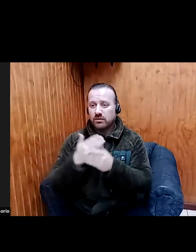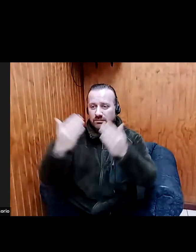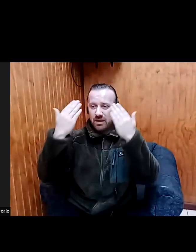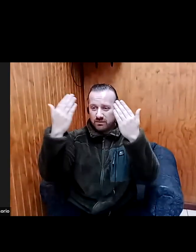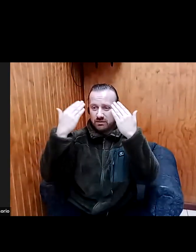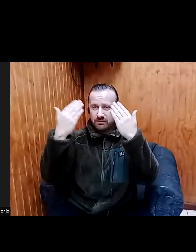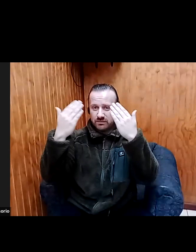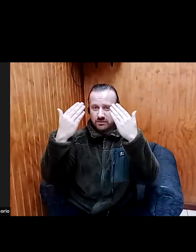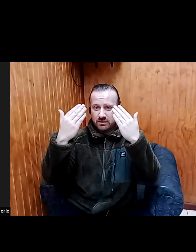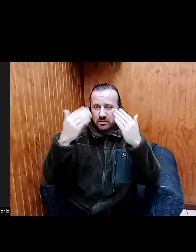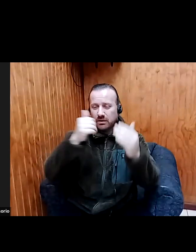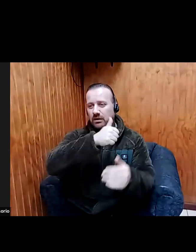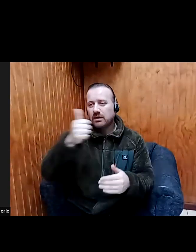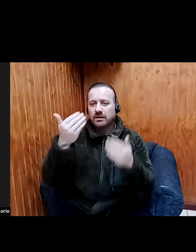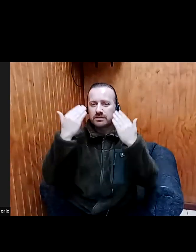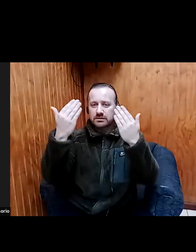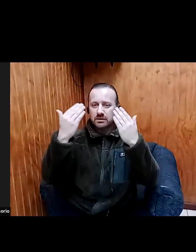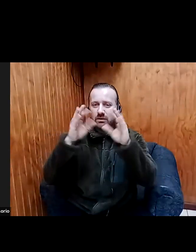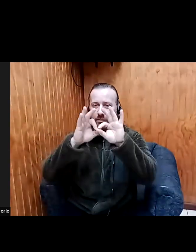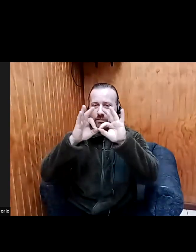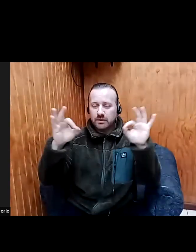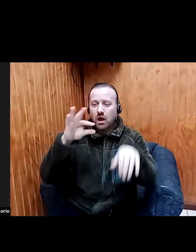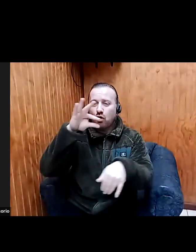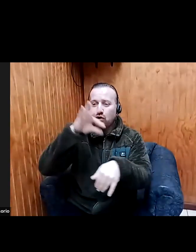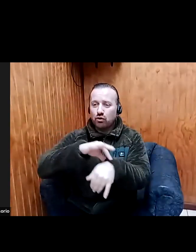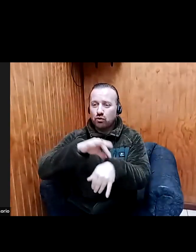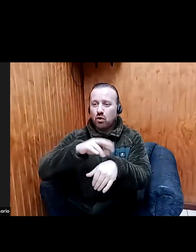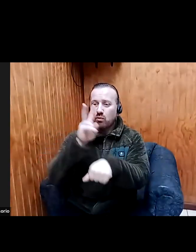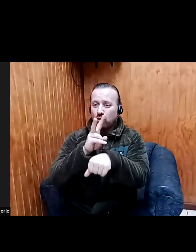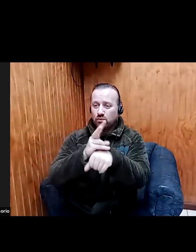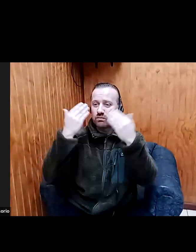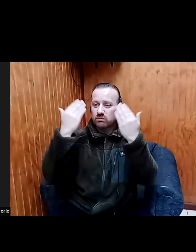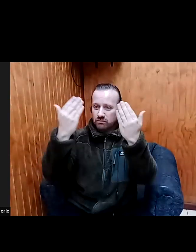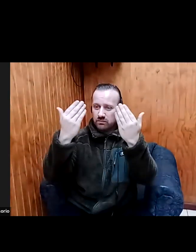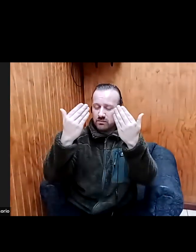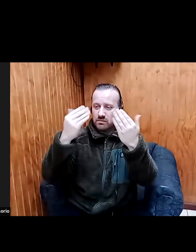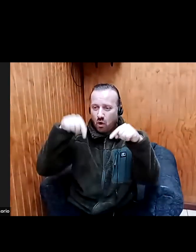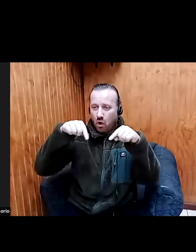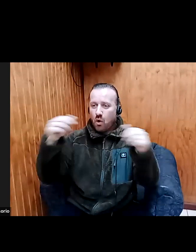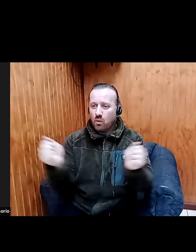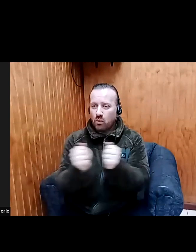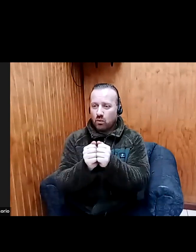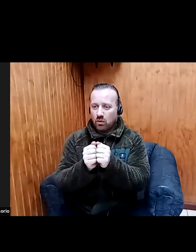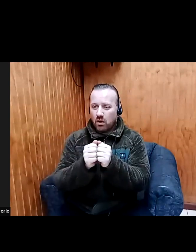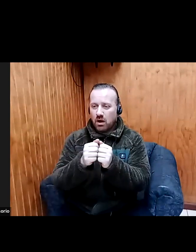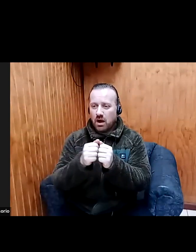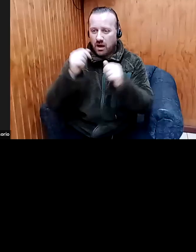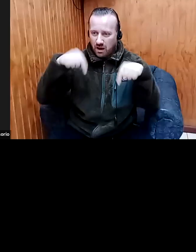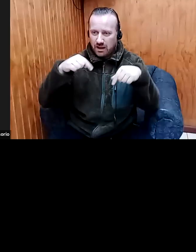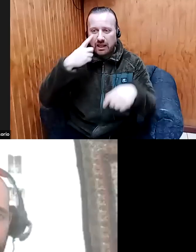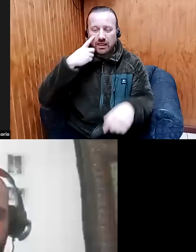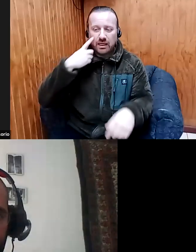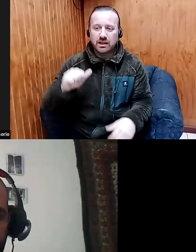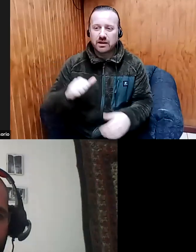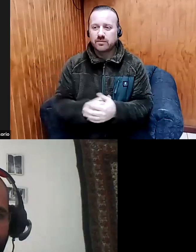bienvenidas, y un saludo especial al doctor Víctor López Simó por estar hoy día acompañándonos en este congreso.